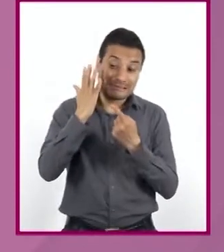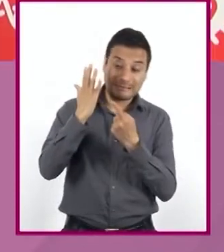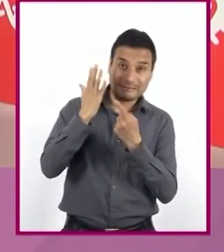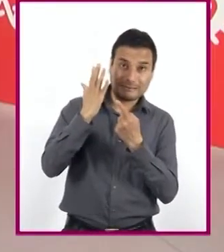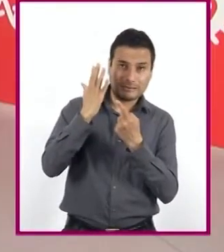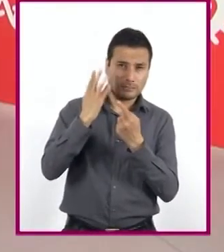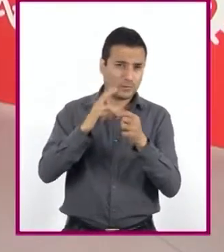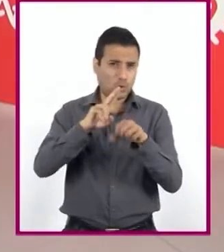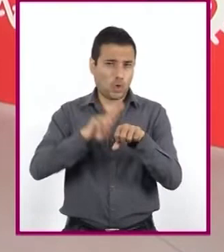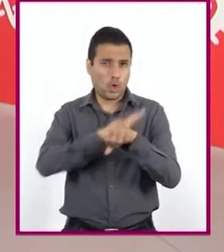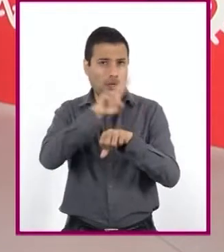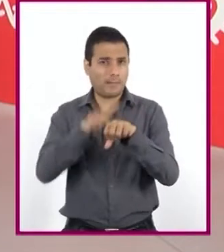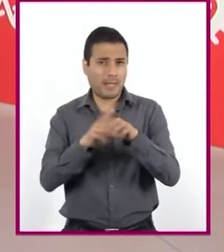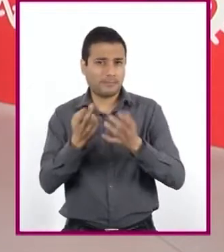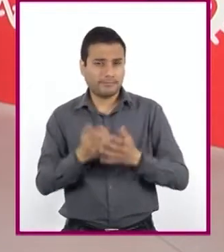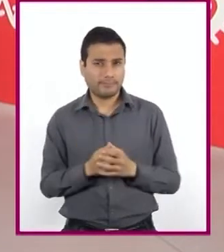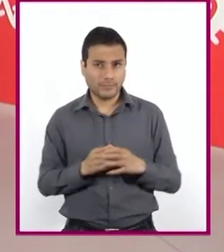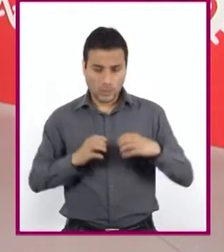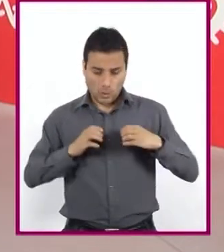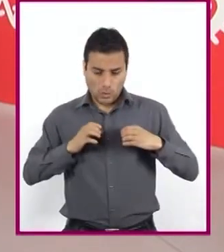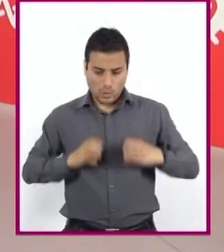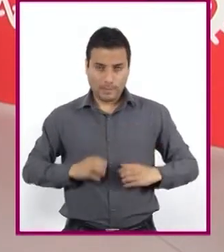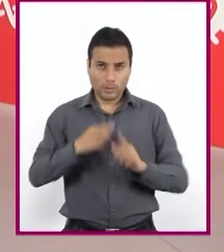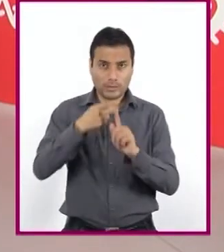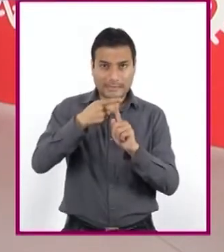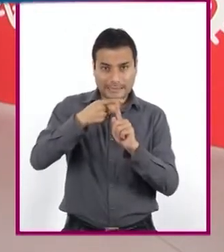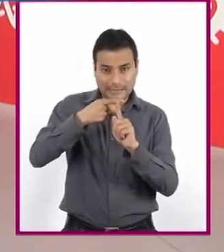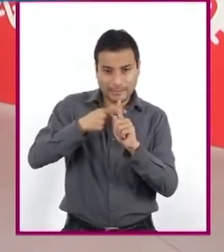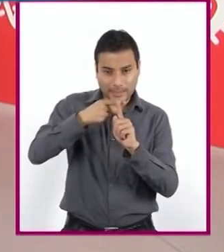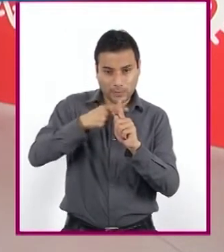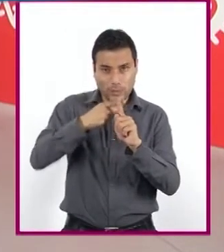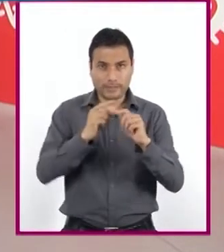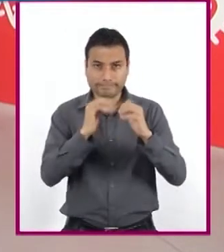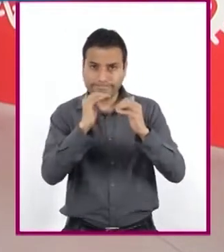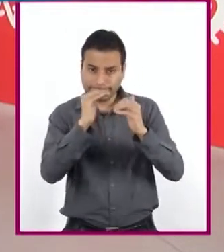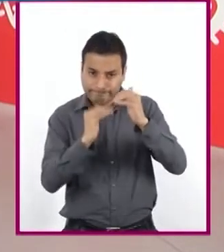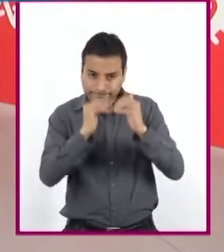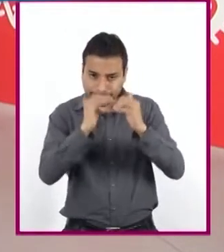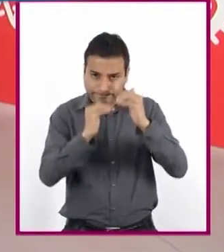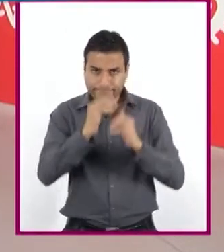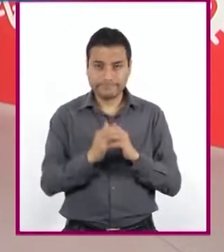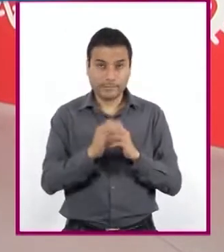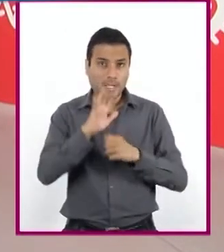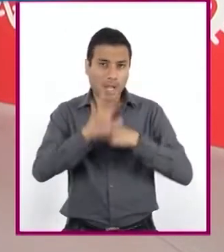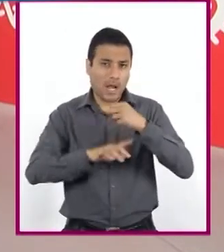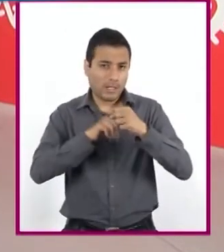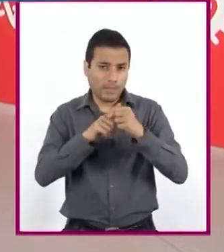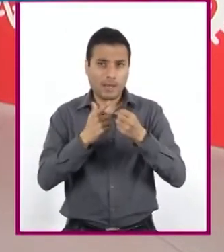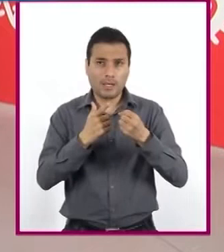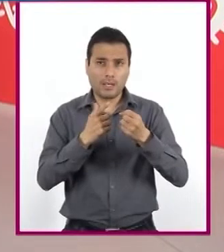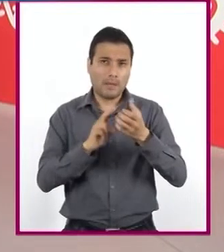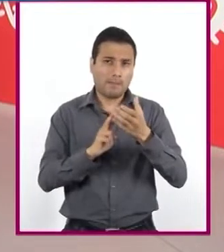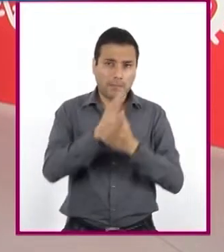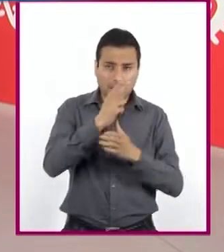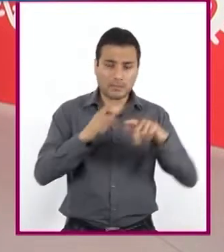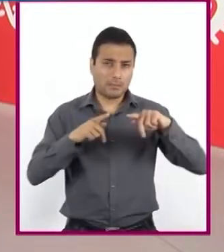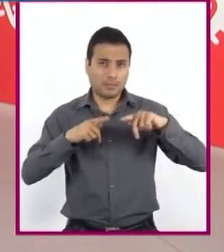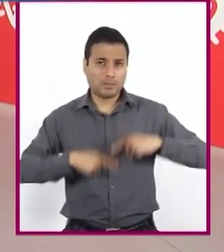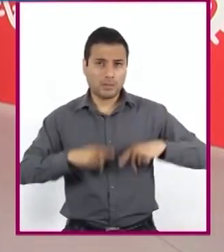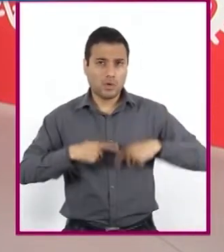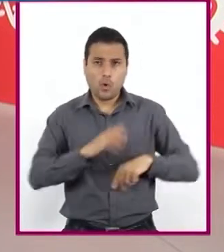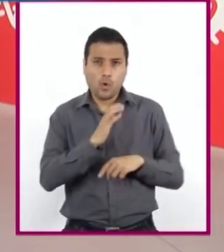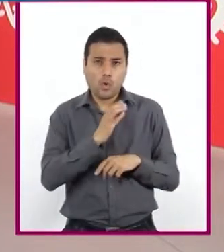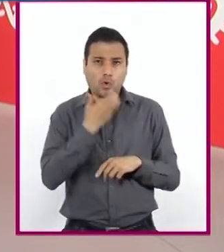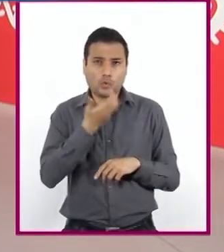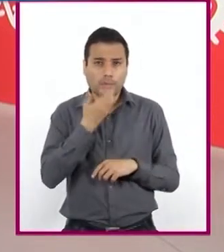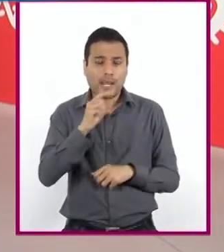natural de regulación de la temperatura corporal, que hace que los seres vivos expulsen agua en forma de vapor,